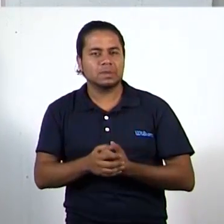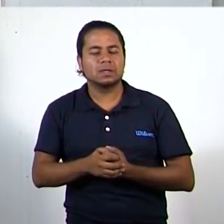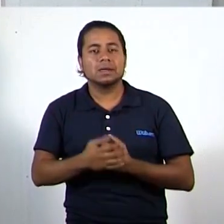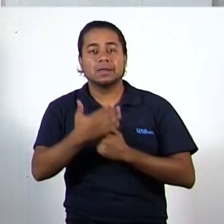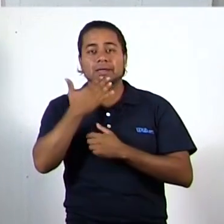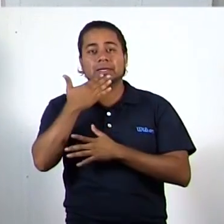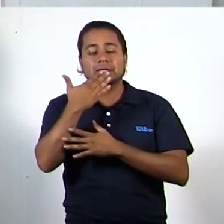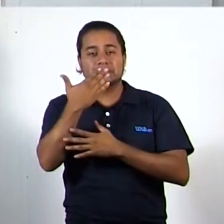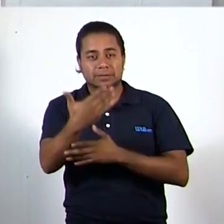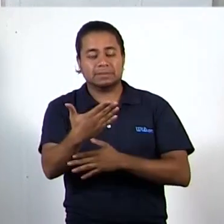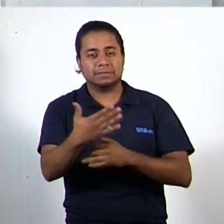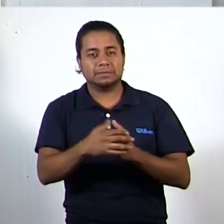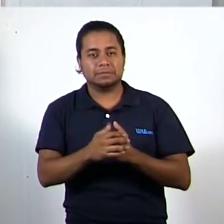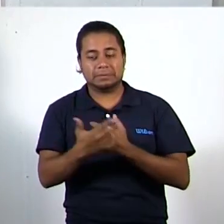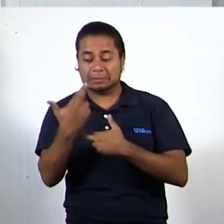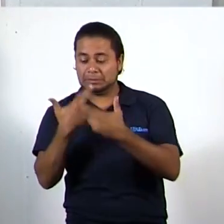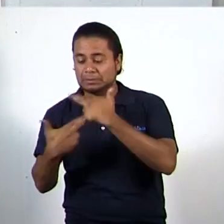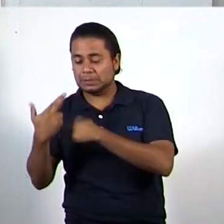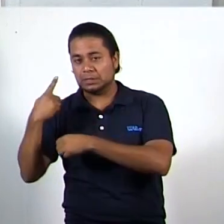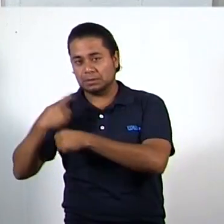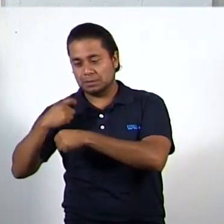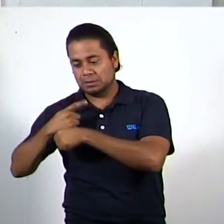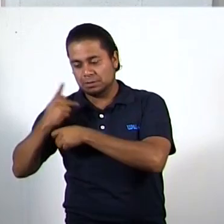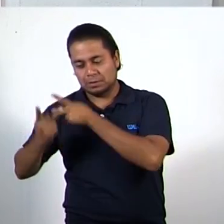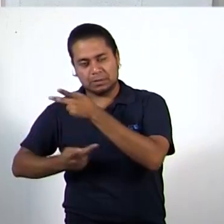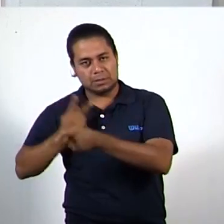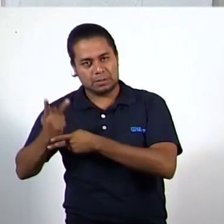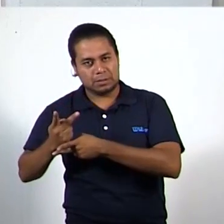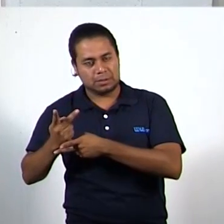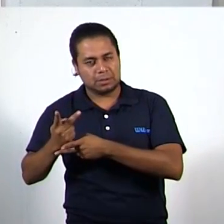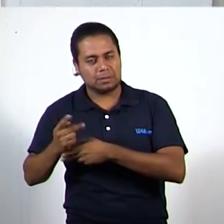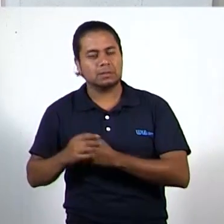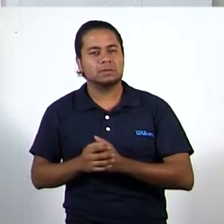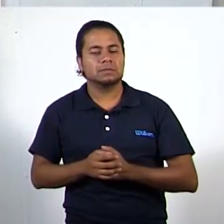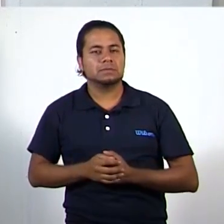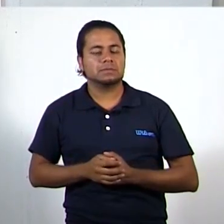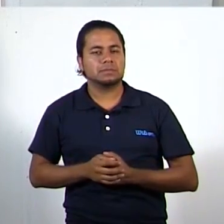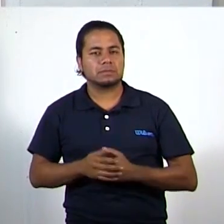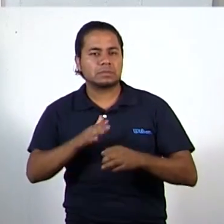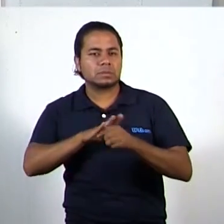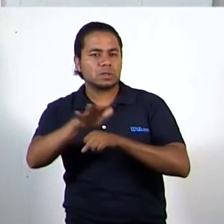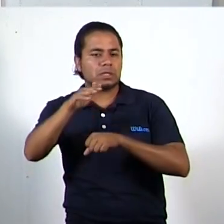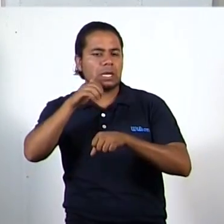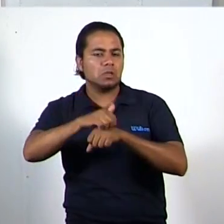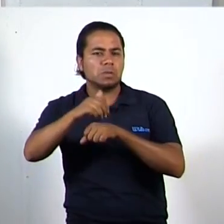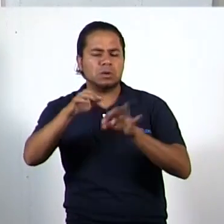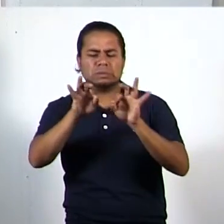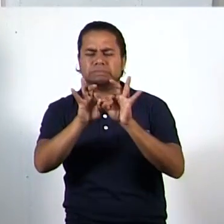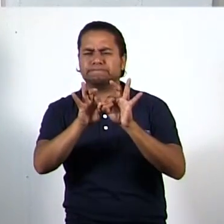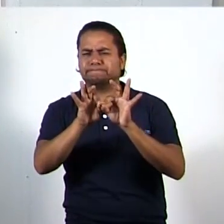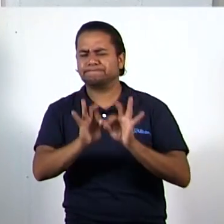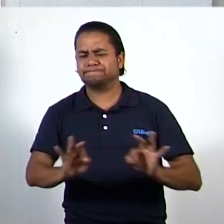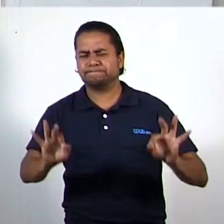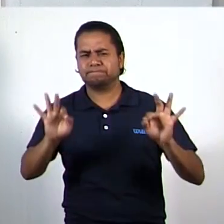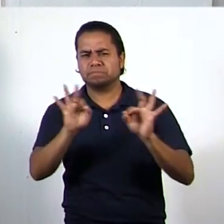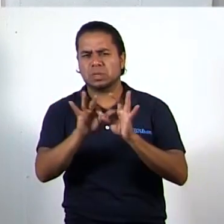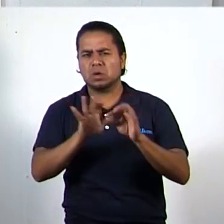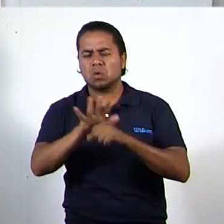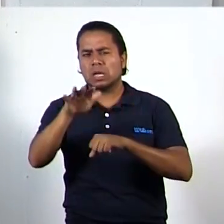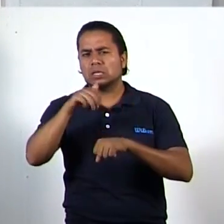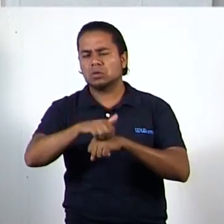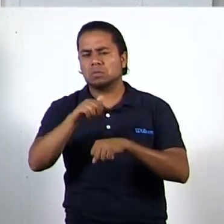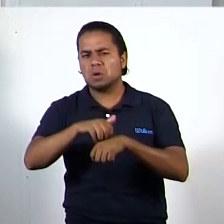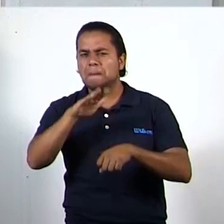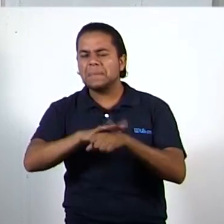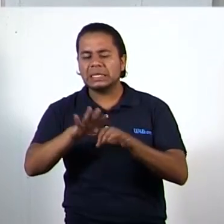bien, regresamos a la primera pregunta. ¿Cuál es el número más importante o cuál crees que sea el más importante?